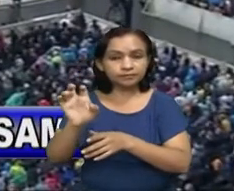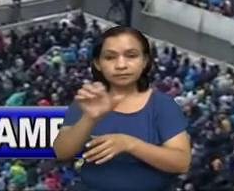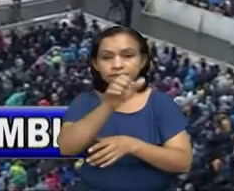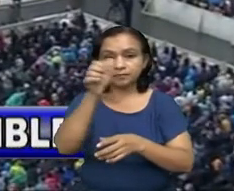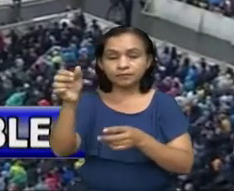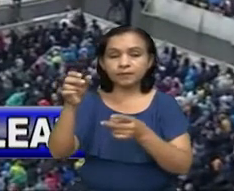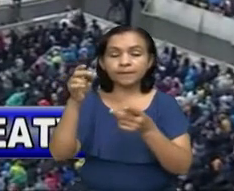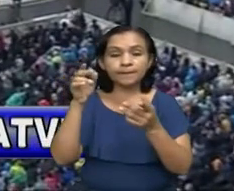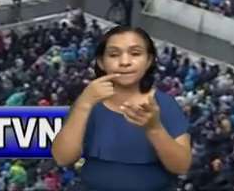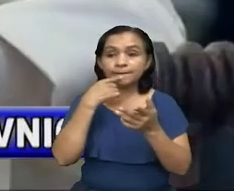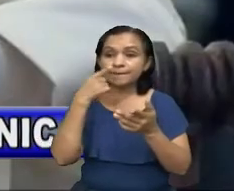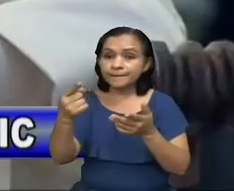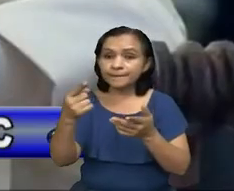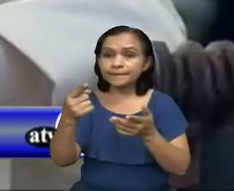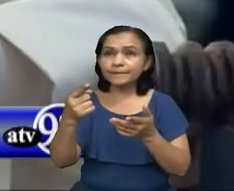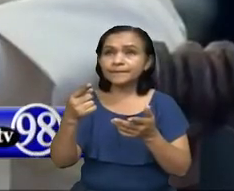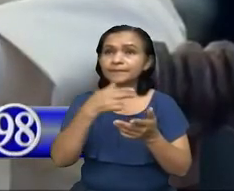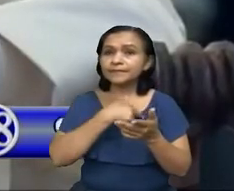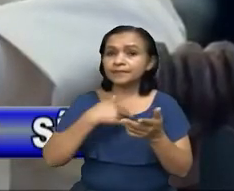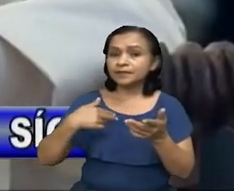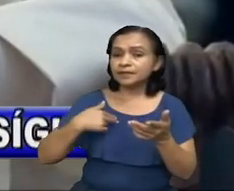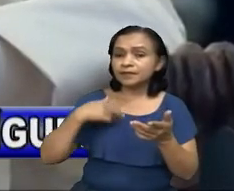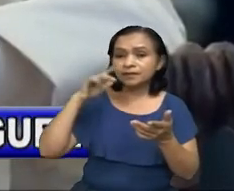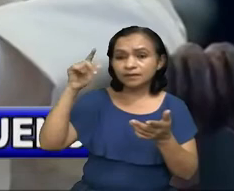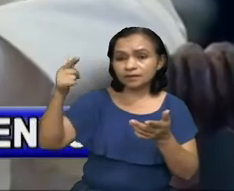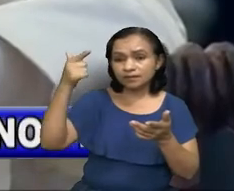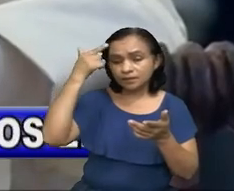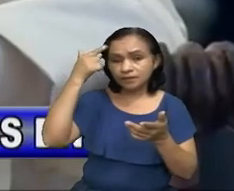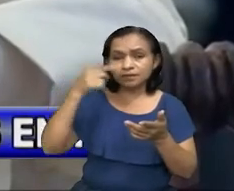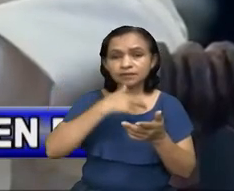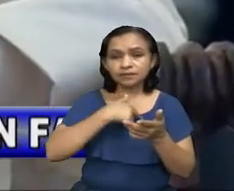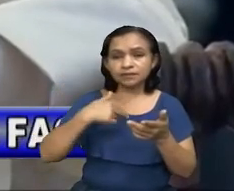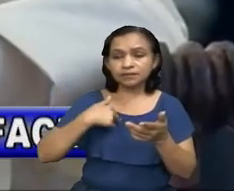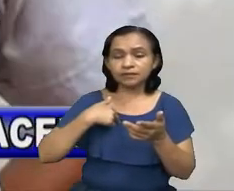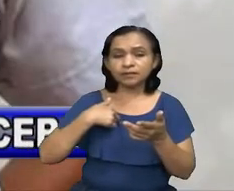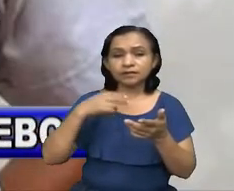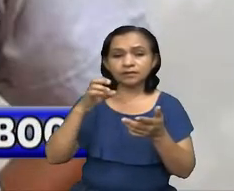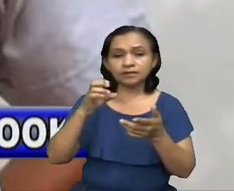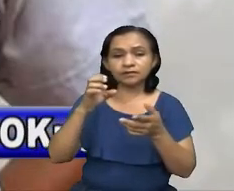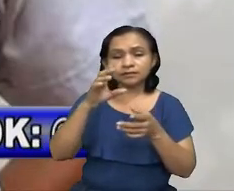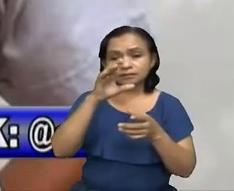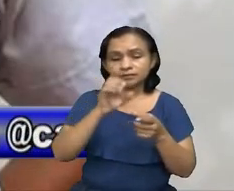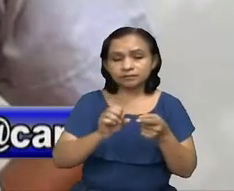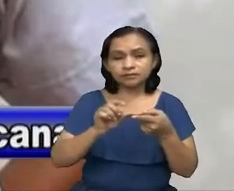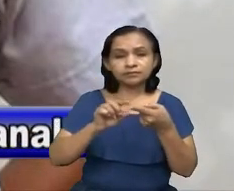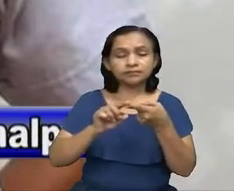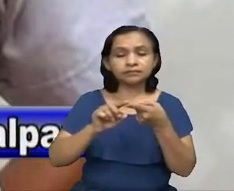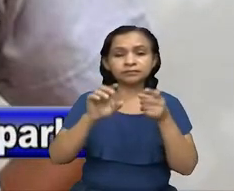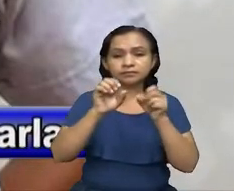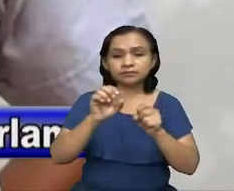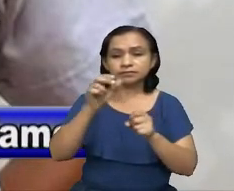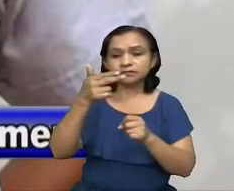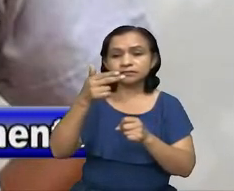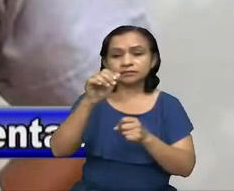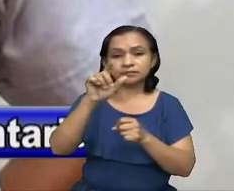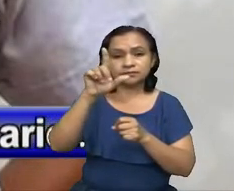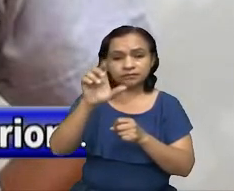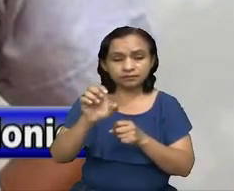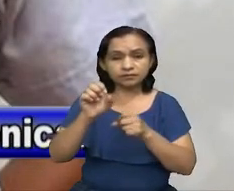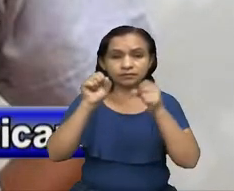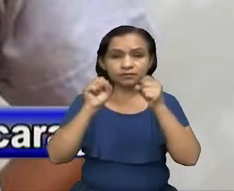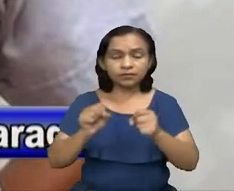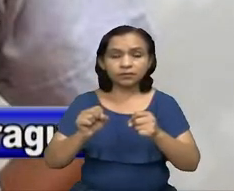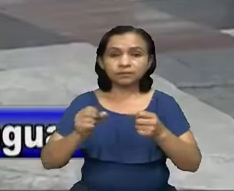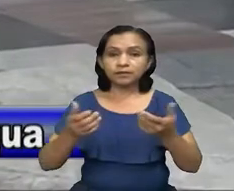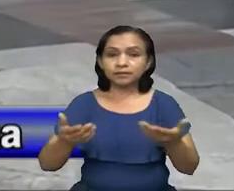lado, el Papa impuso la dimisión del estado clerical al ex canciller del Arzobispado de Santiago de Chile, Óscar Muñoz